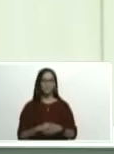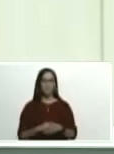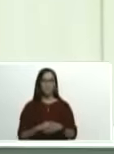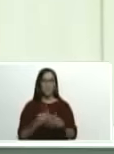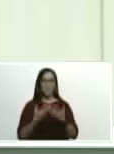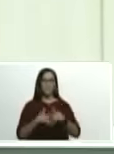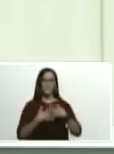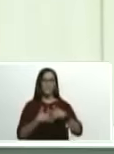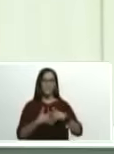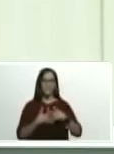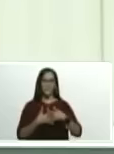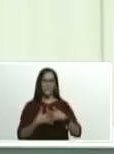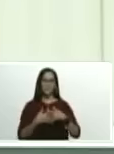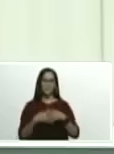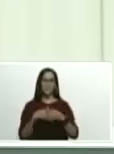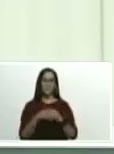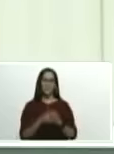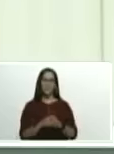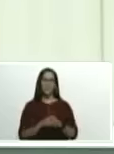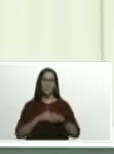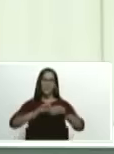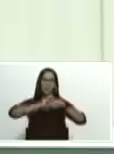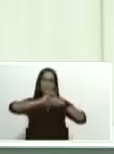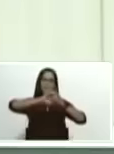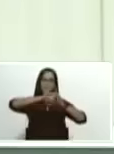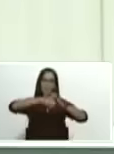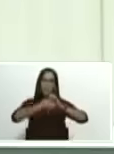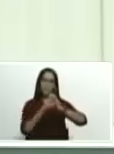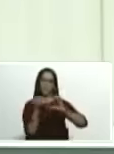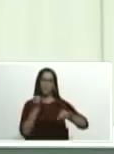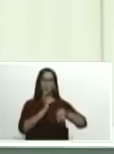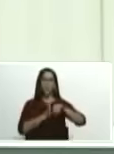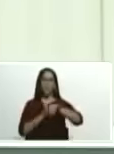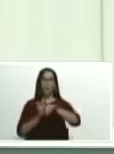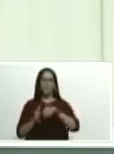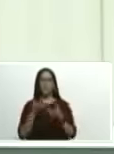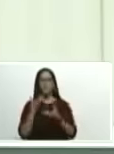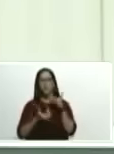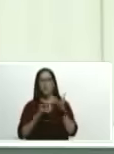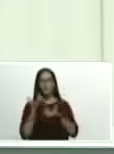de espulpalizadora de tomates y frutas, Centinela.